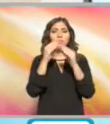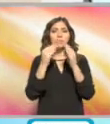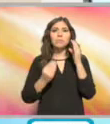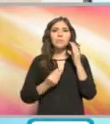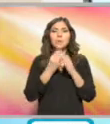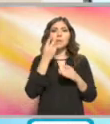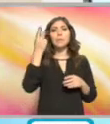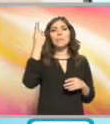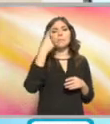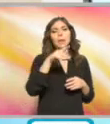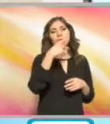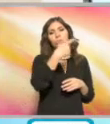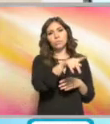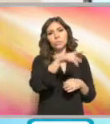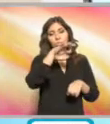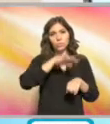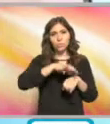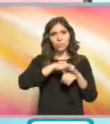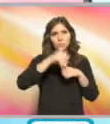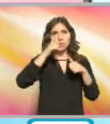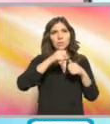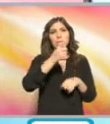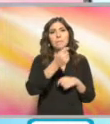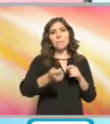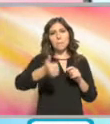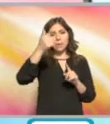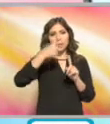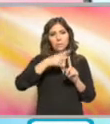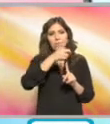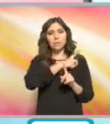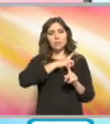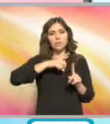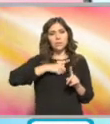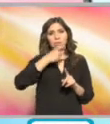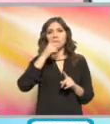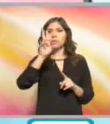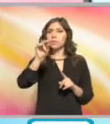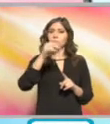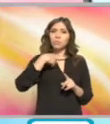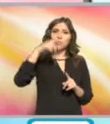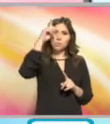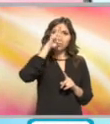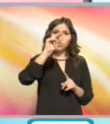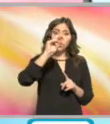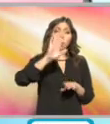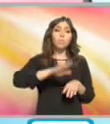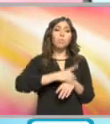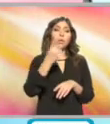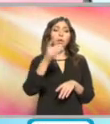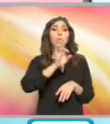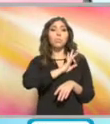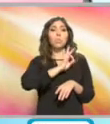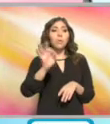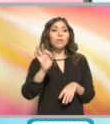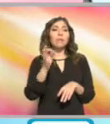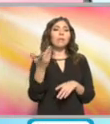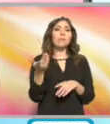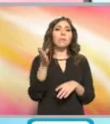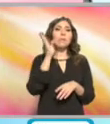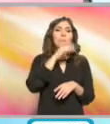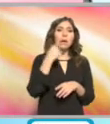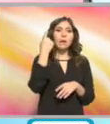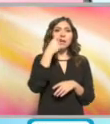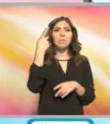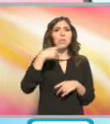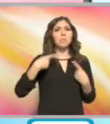entra la ética del cirujano plástico, me imagino, decirle, pues mira, yo te digo que no porque va a pasar esto y esto, pero al final del día, pues la gente a veces llega y